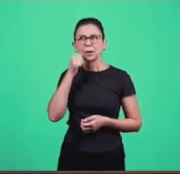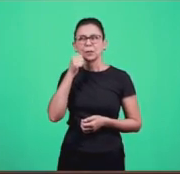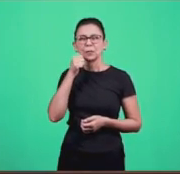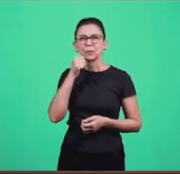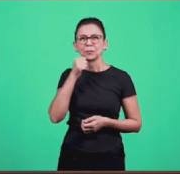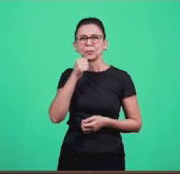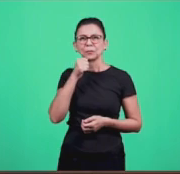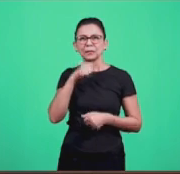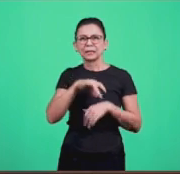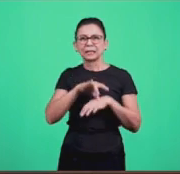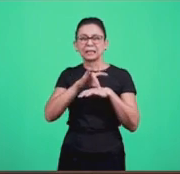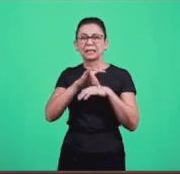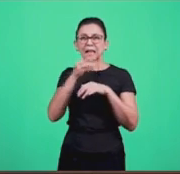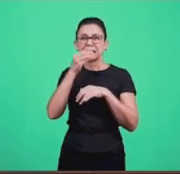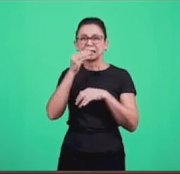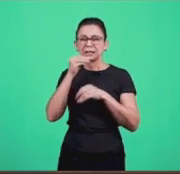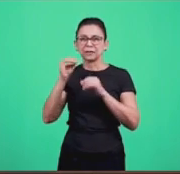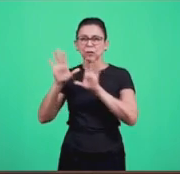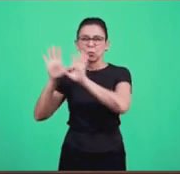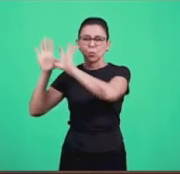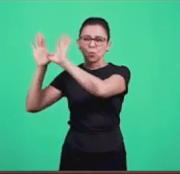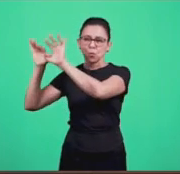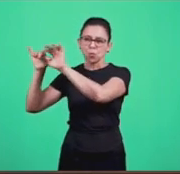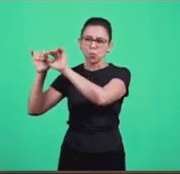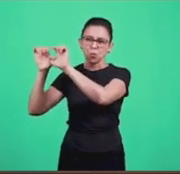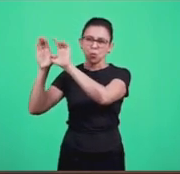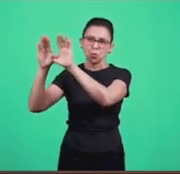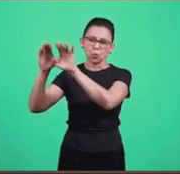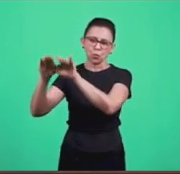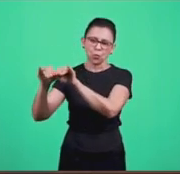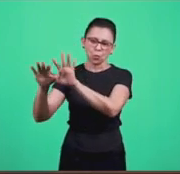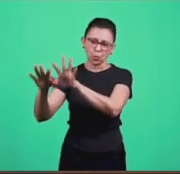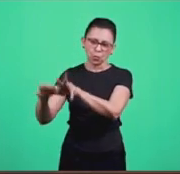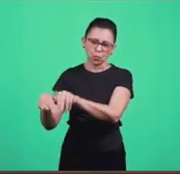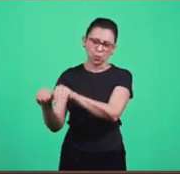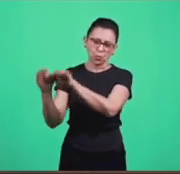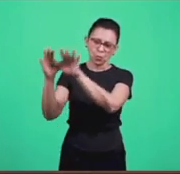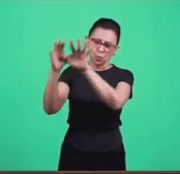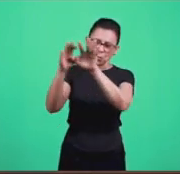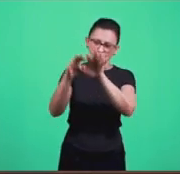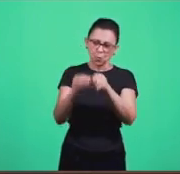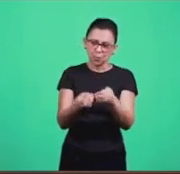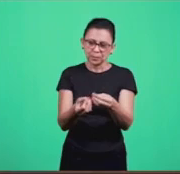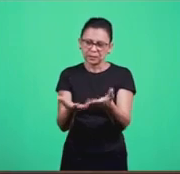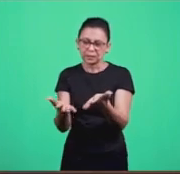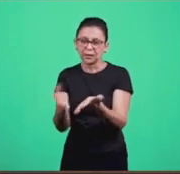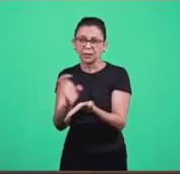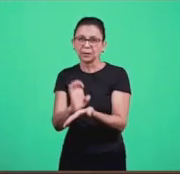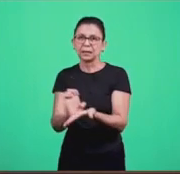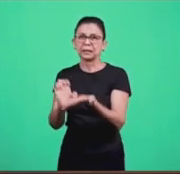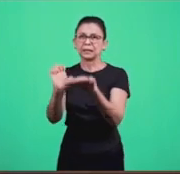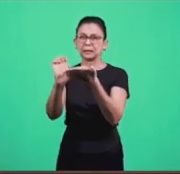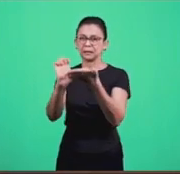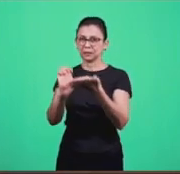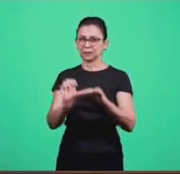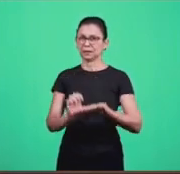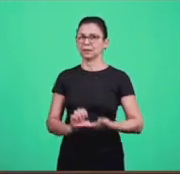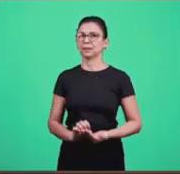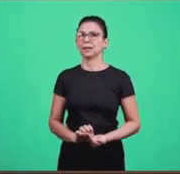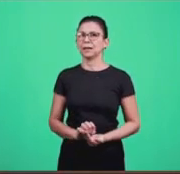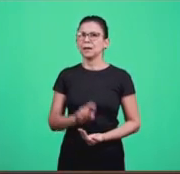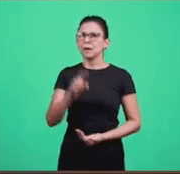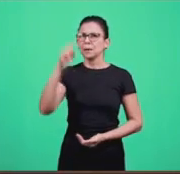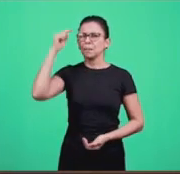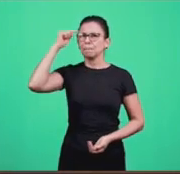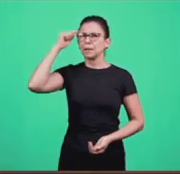nosotros nos preguntamos, a ver, ustedes ya pensaron, a ver, ustedes están en un lugar lejos, en un tiempo